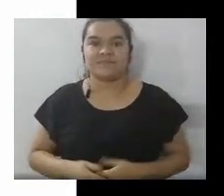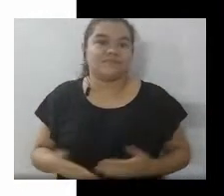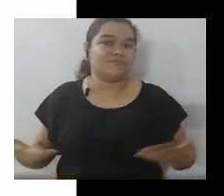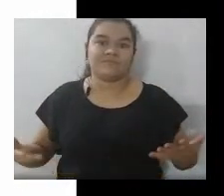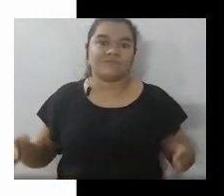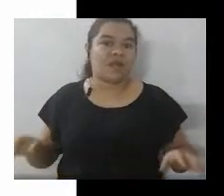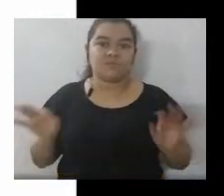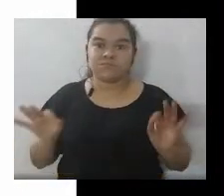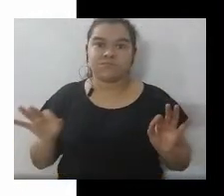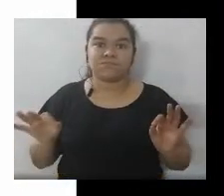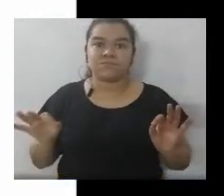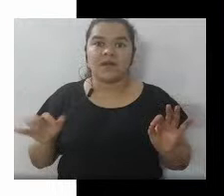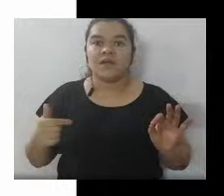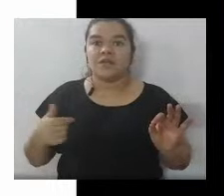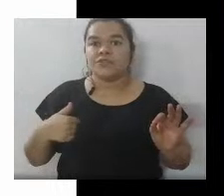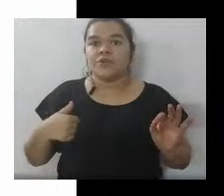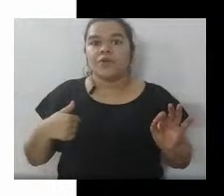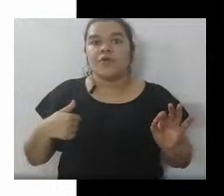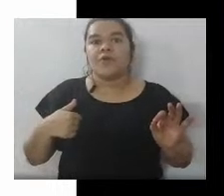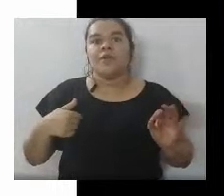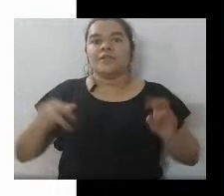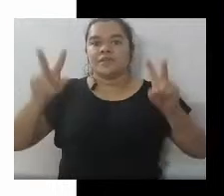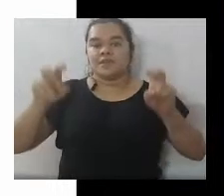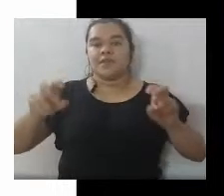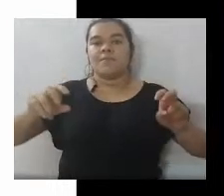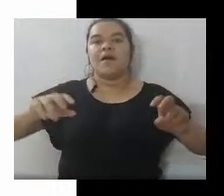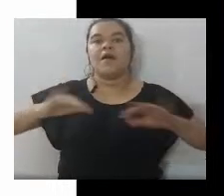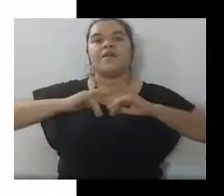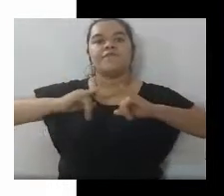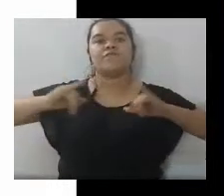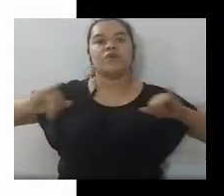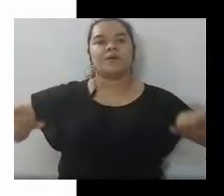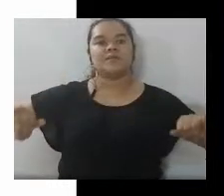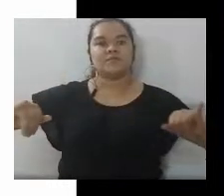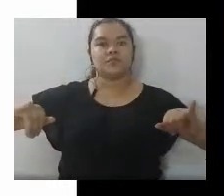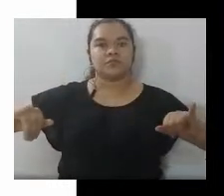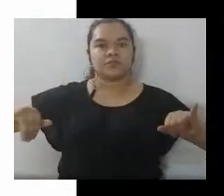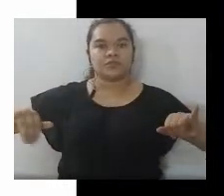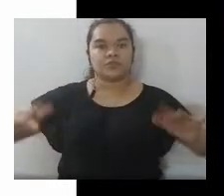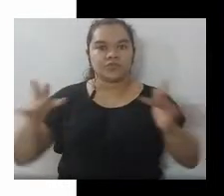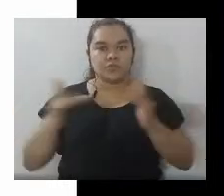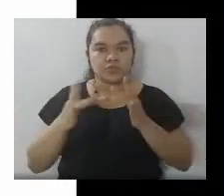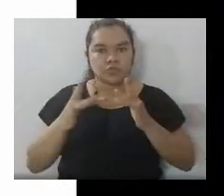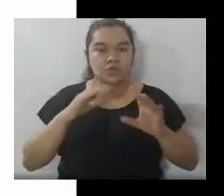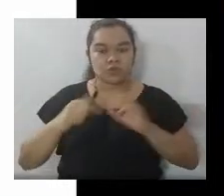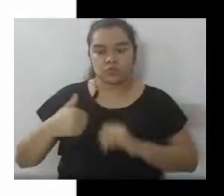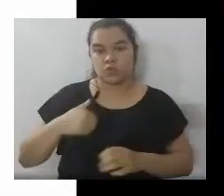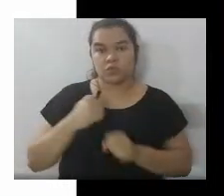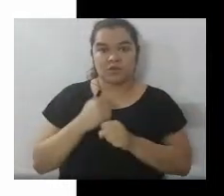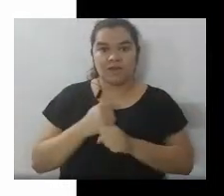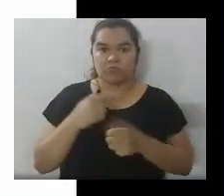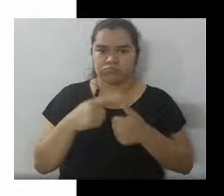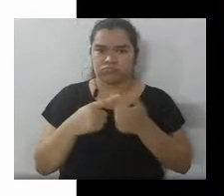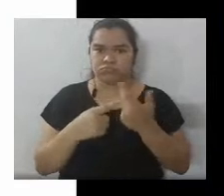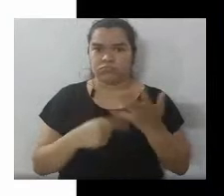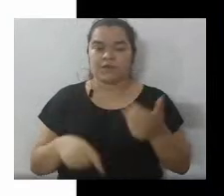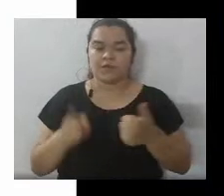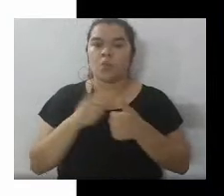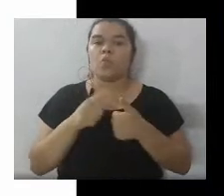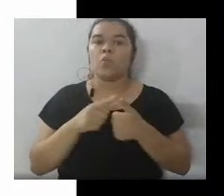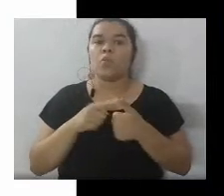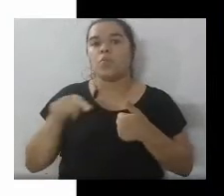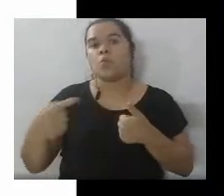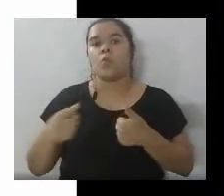Desde el punto de vista de la actividad informática, yo me dedico a varias cosas. Una de ellas es la